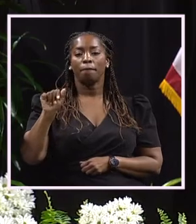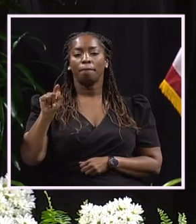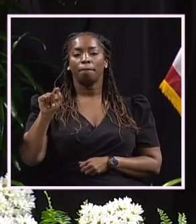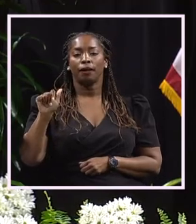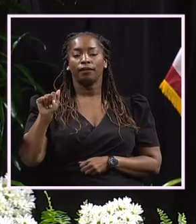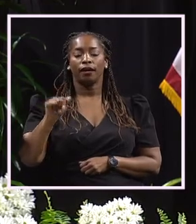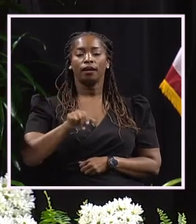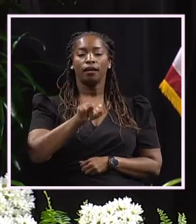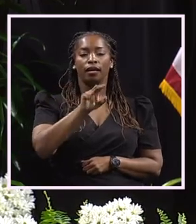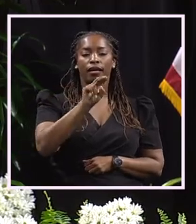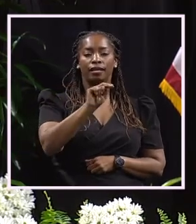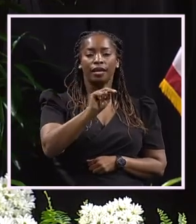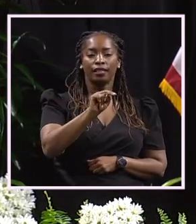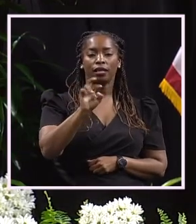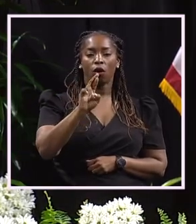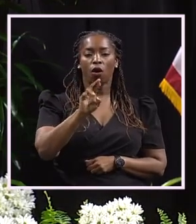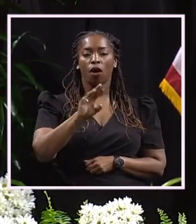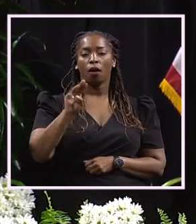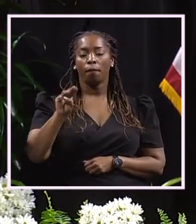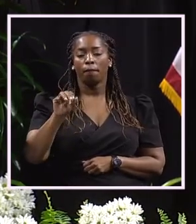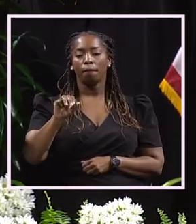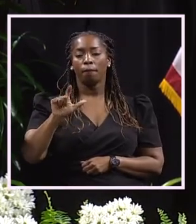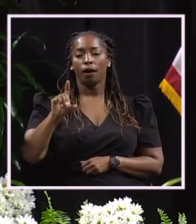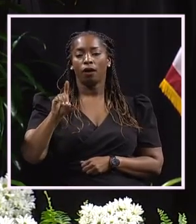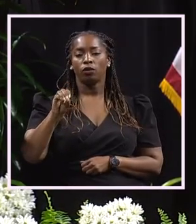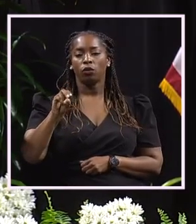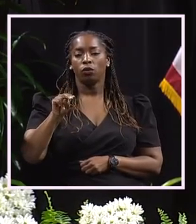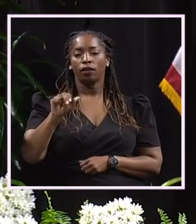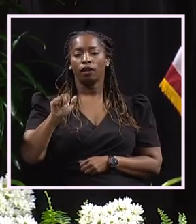Nathan R. Maldonado, cum laude,